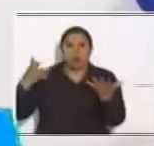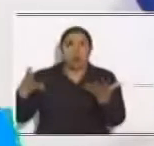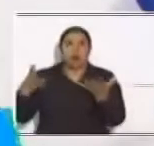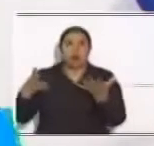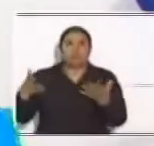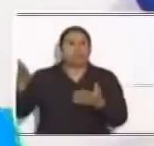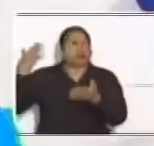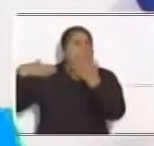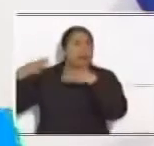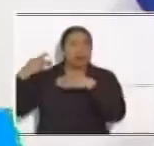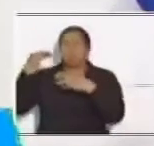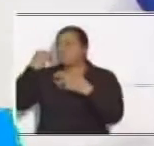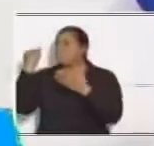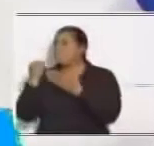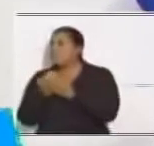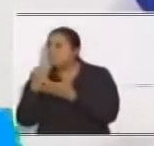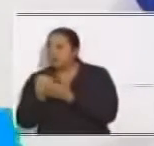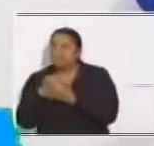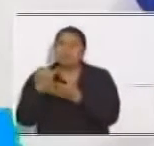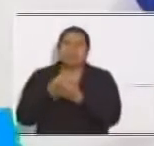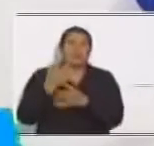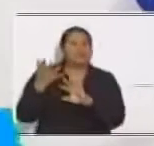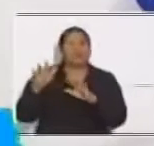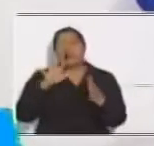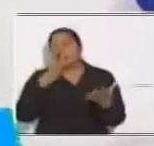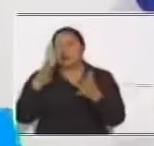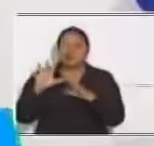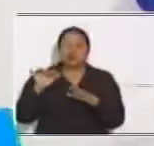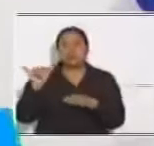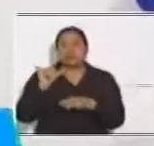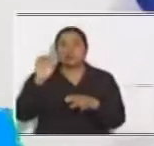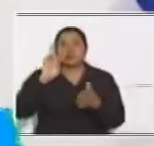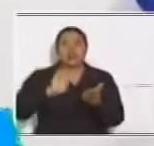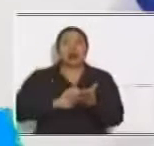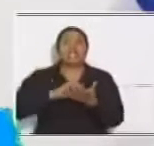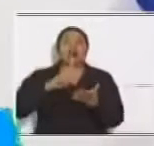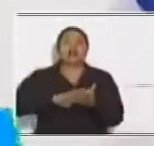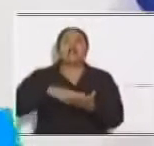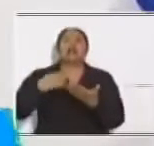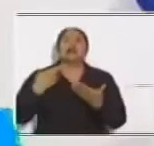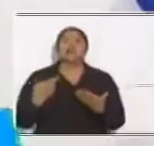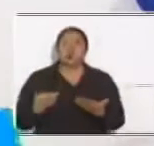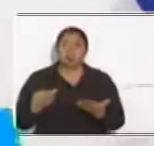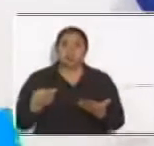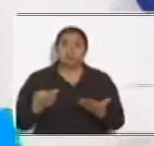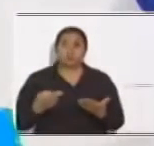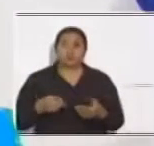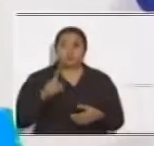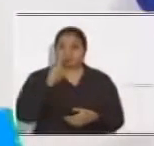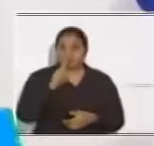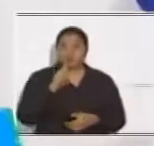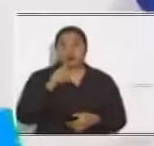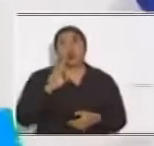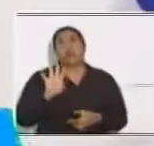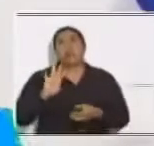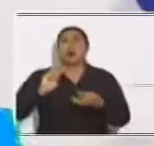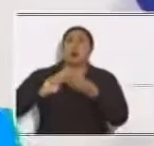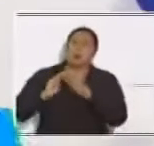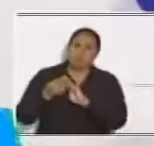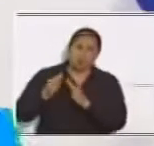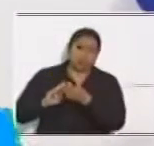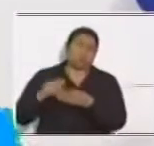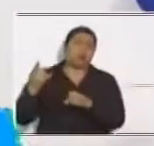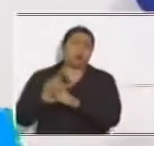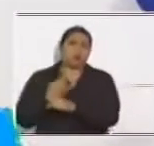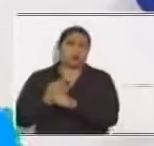¿sí? Y aparte de encontrarlo en matemática, también el uso está en la astronomía. ¿Por